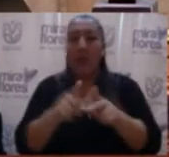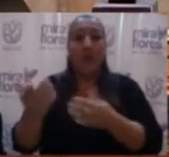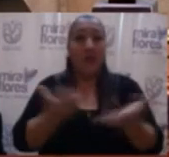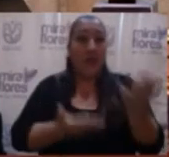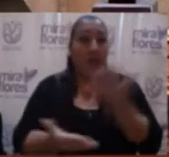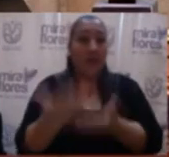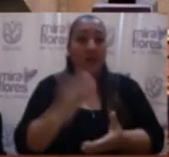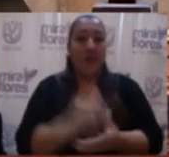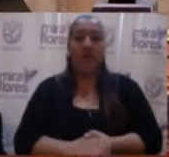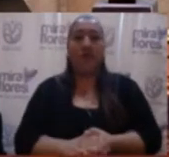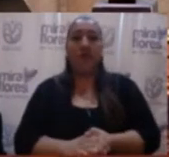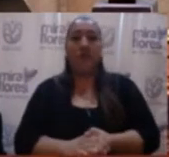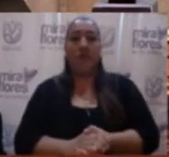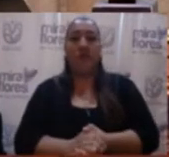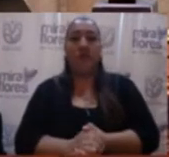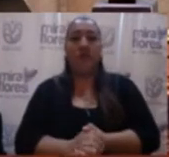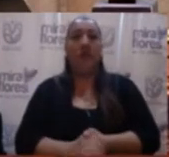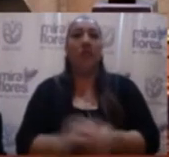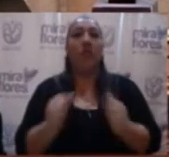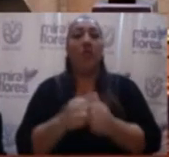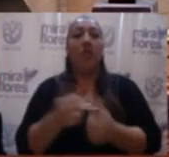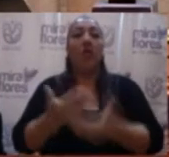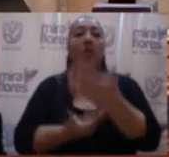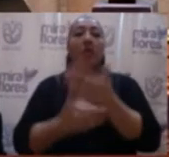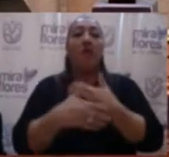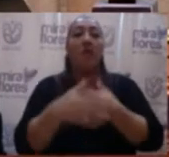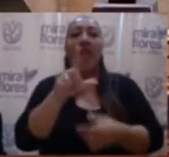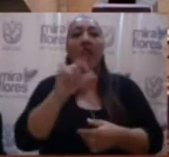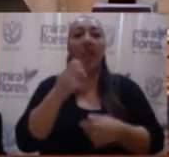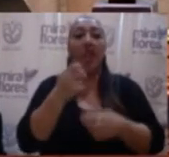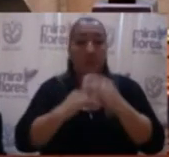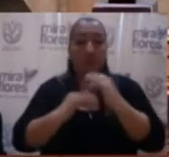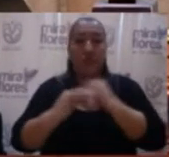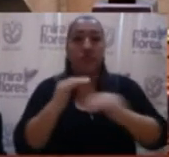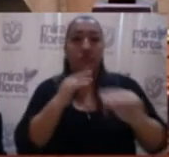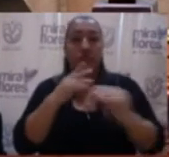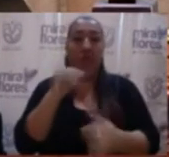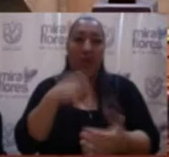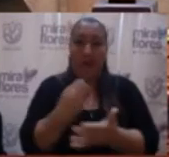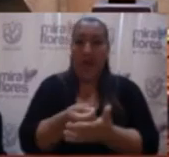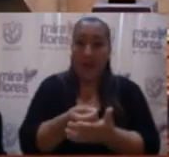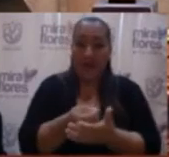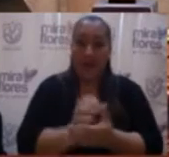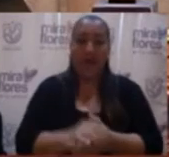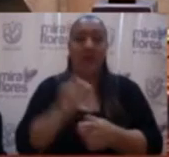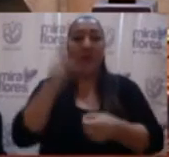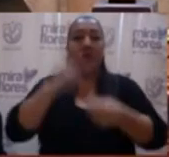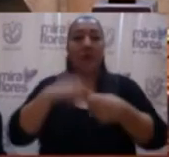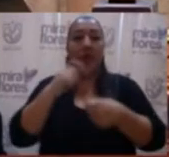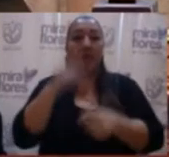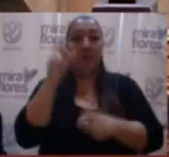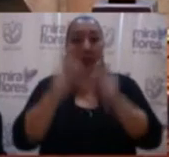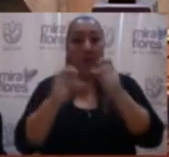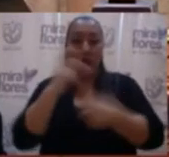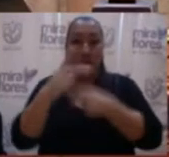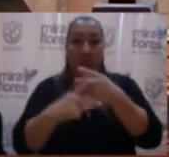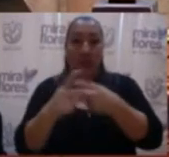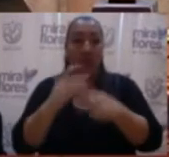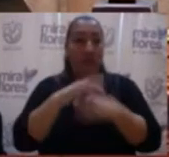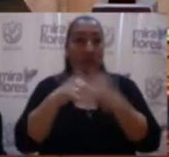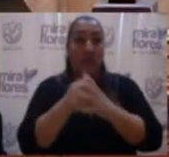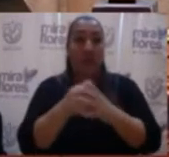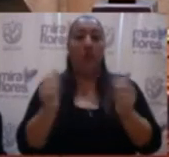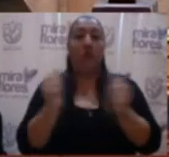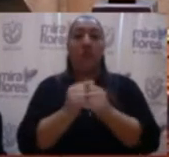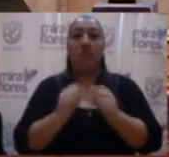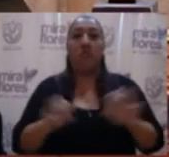servicios como trámites en línea y pagos. En participación ciudadana, los canales de interacción con